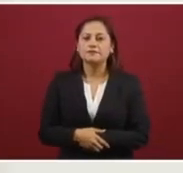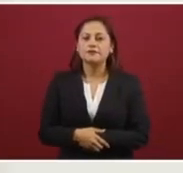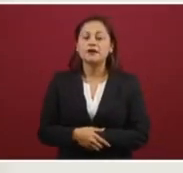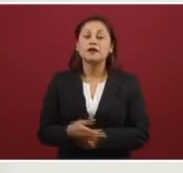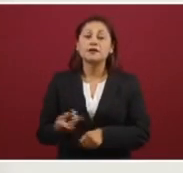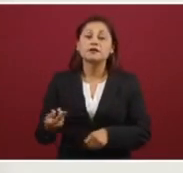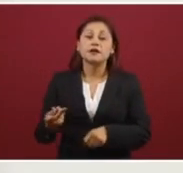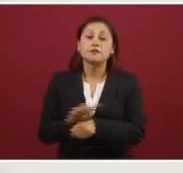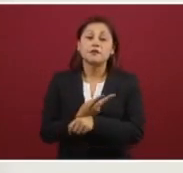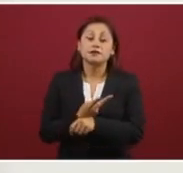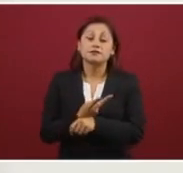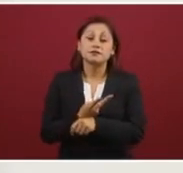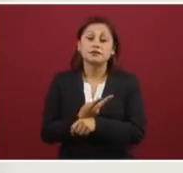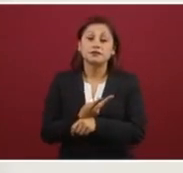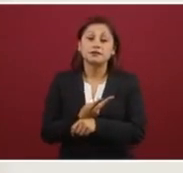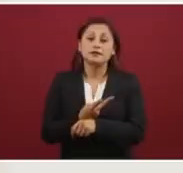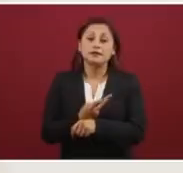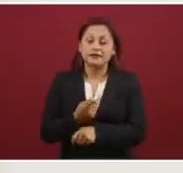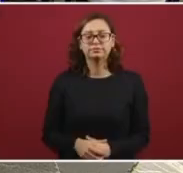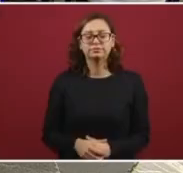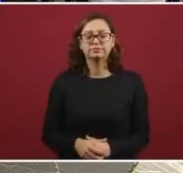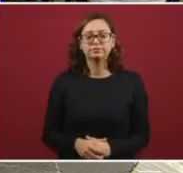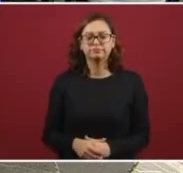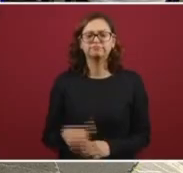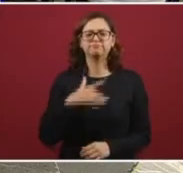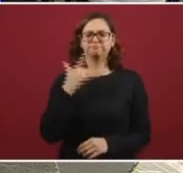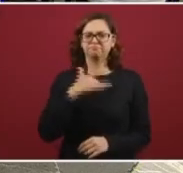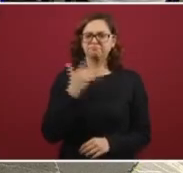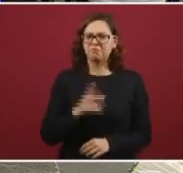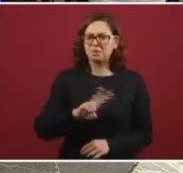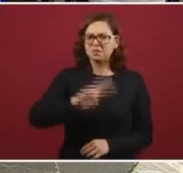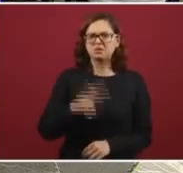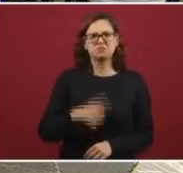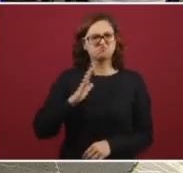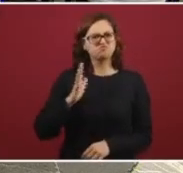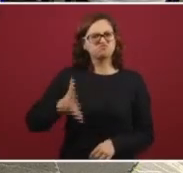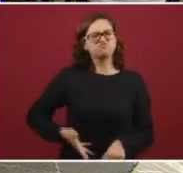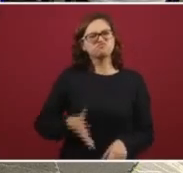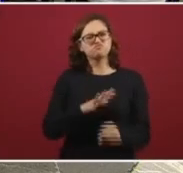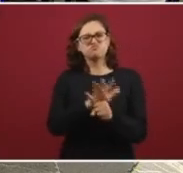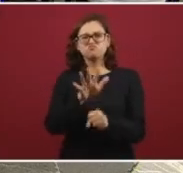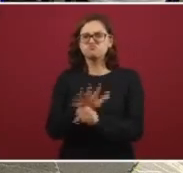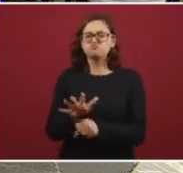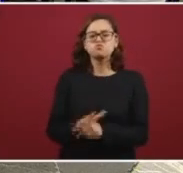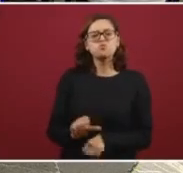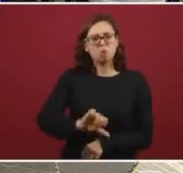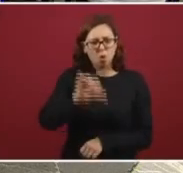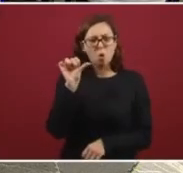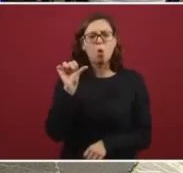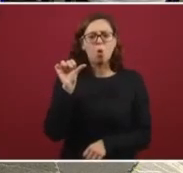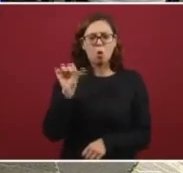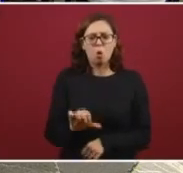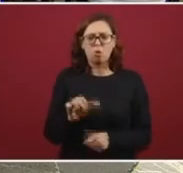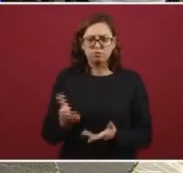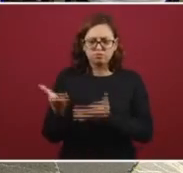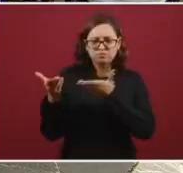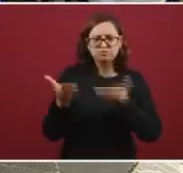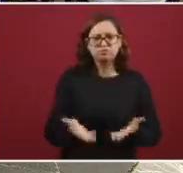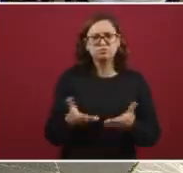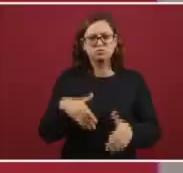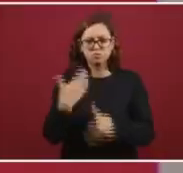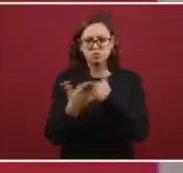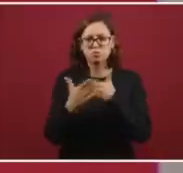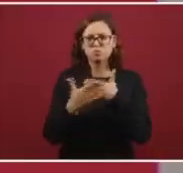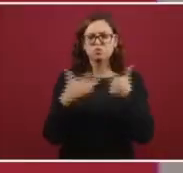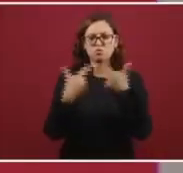obtiene un estímulo adicional. Al respecto, la titular de la Comisión Nacional de Cultura Física y Deporte, Ana Gabriela